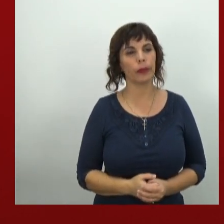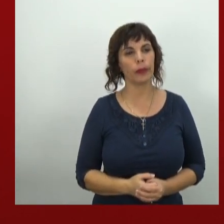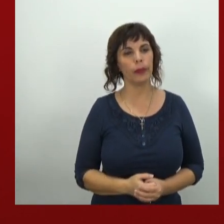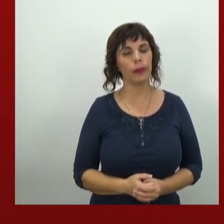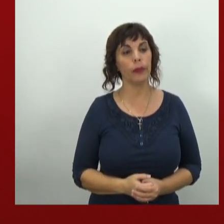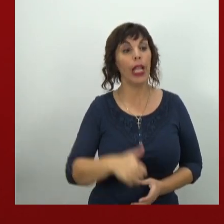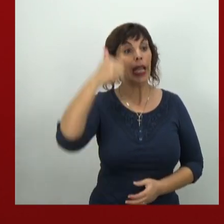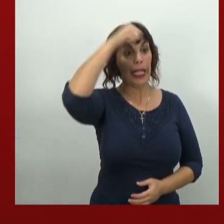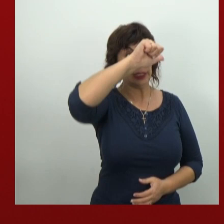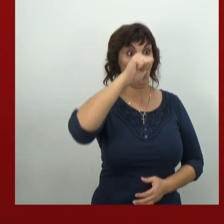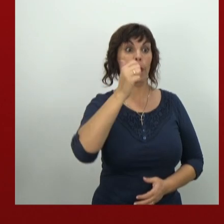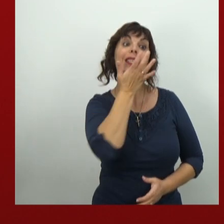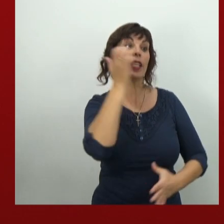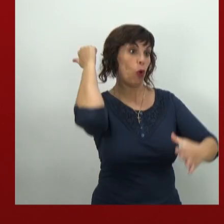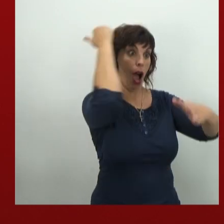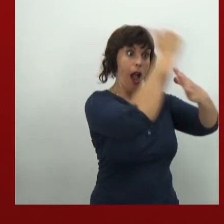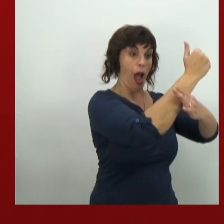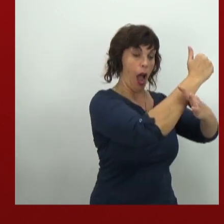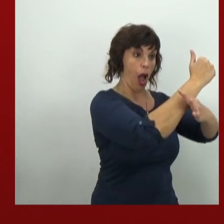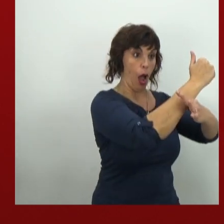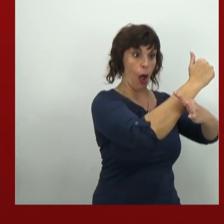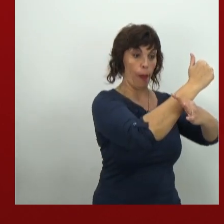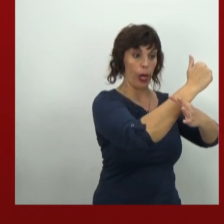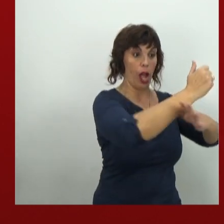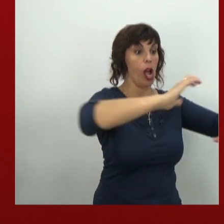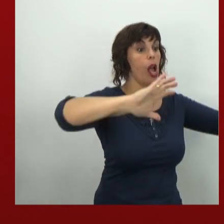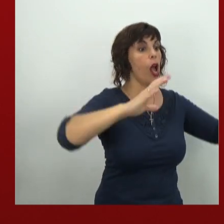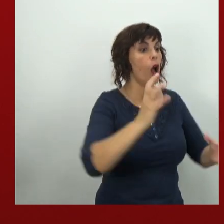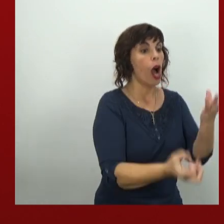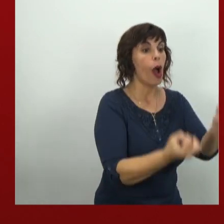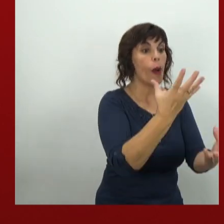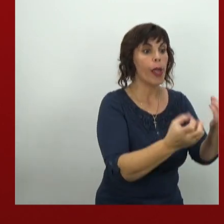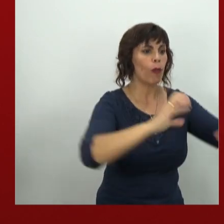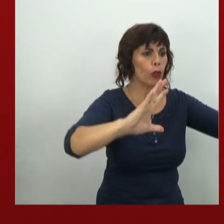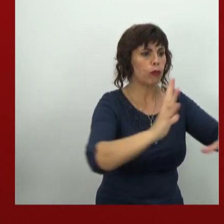aquella zarza que ardía, pero no era consumada.